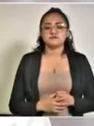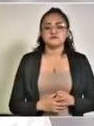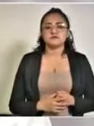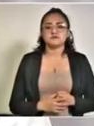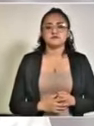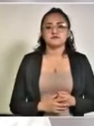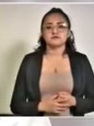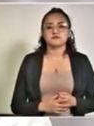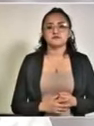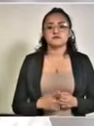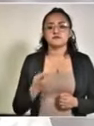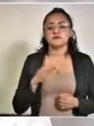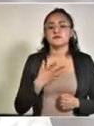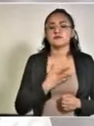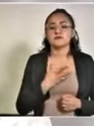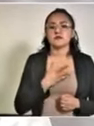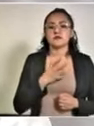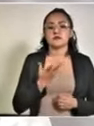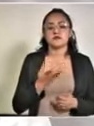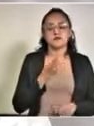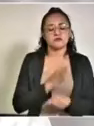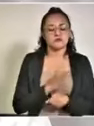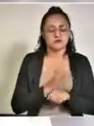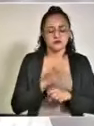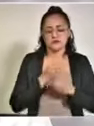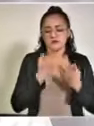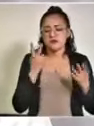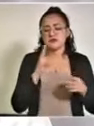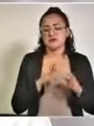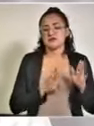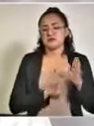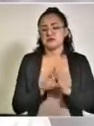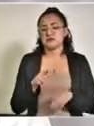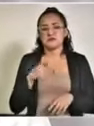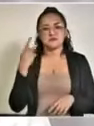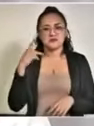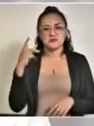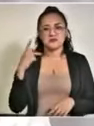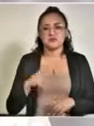Pero tenemos un repunte claro en Puebla.